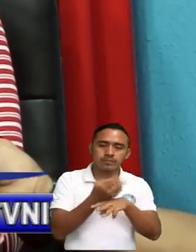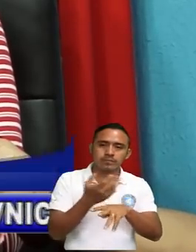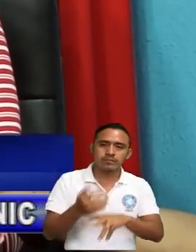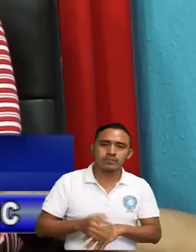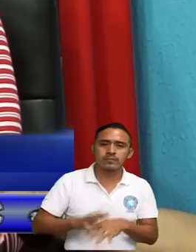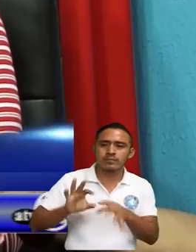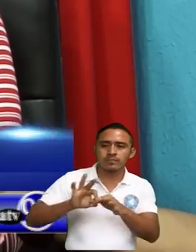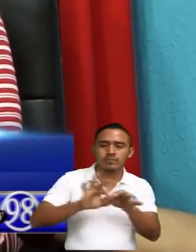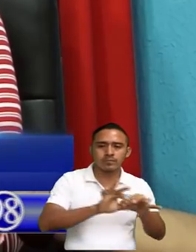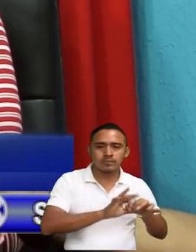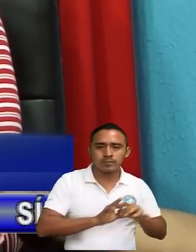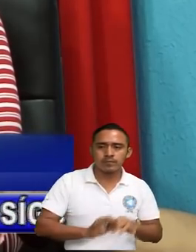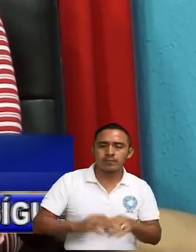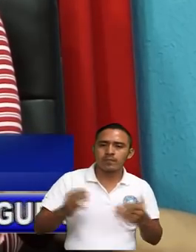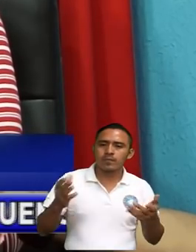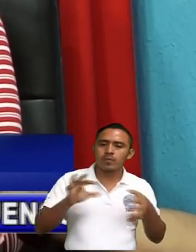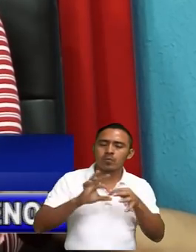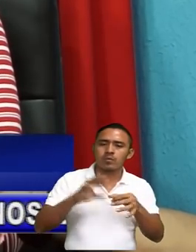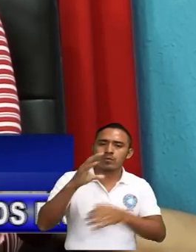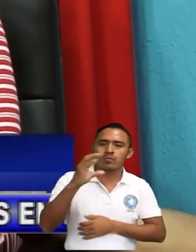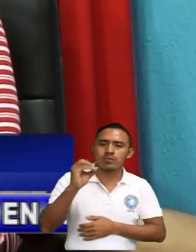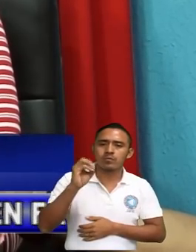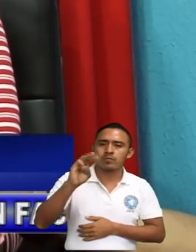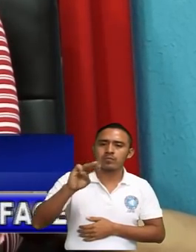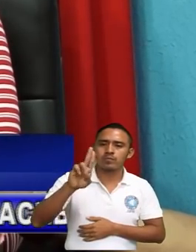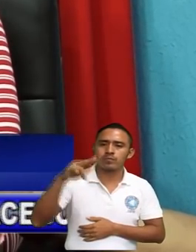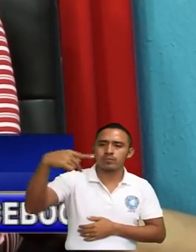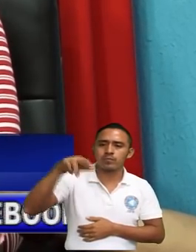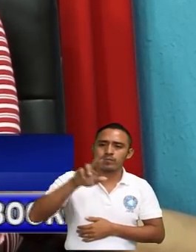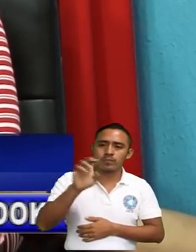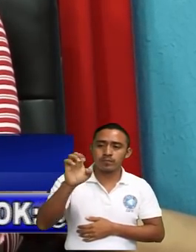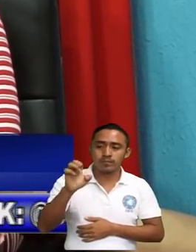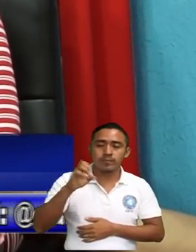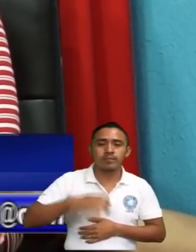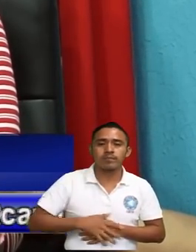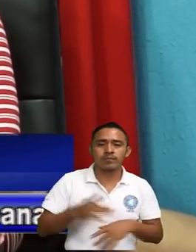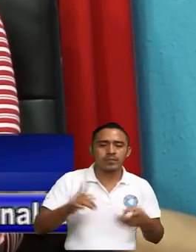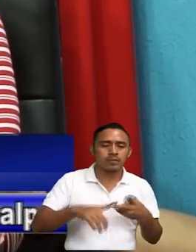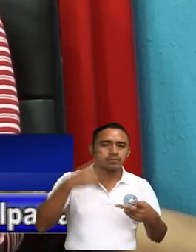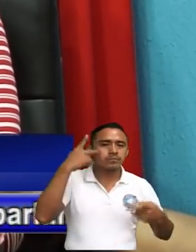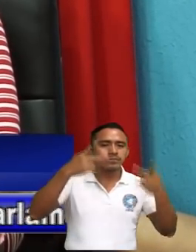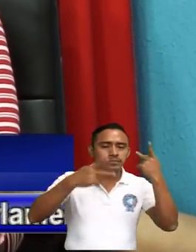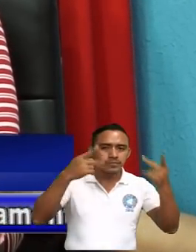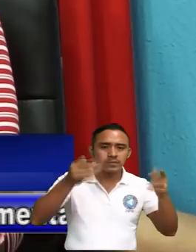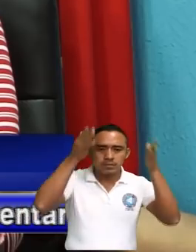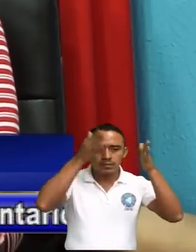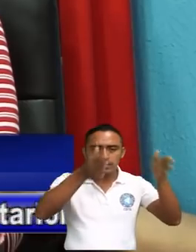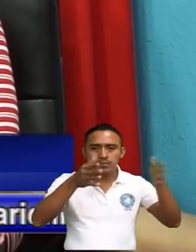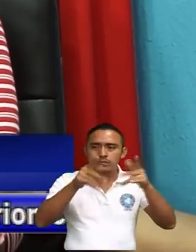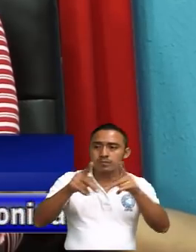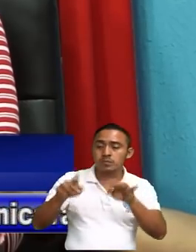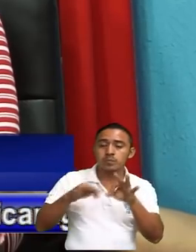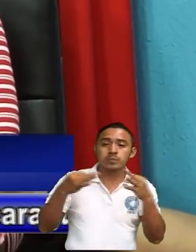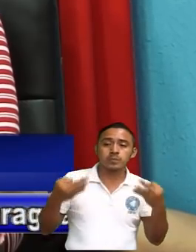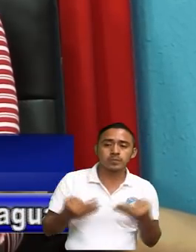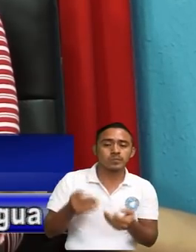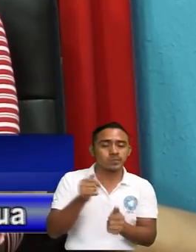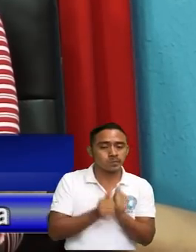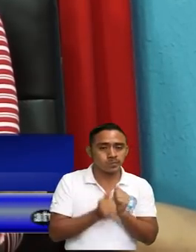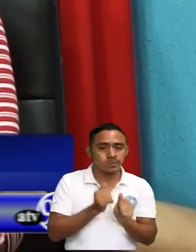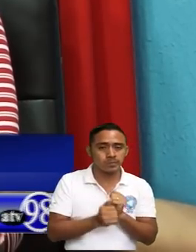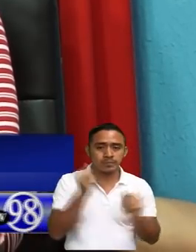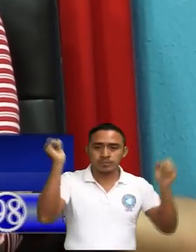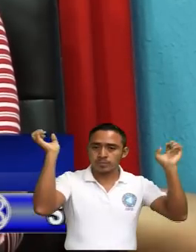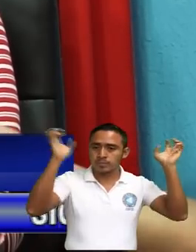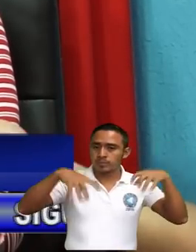en conjunto con los Comupret, han estado realizando atención a la familia, visitas y atención aquellas familias que se han visto afectadas por